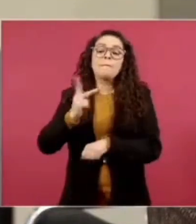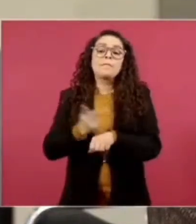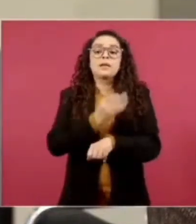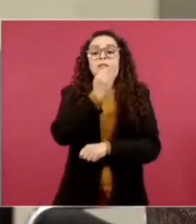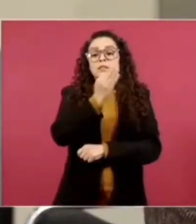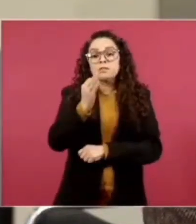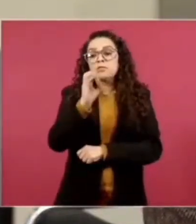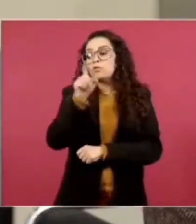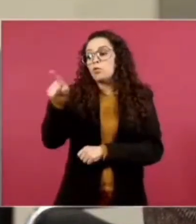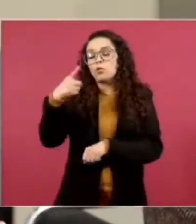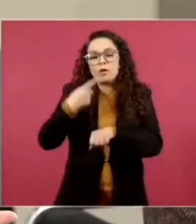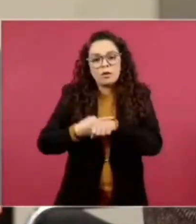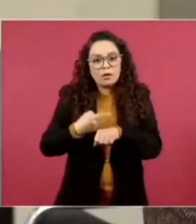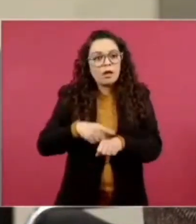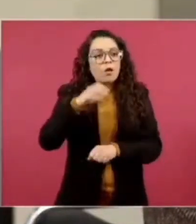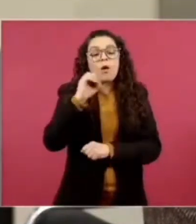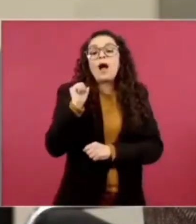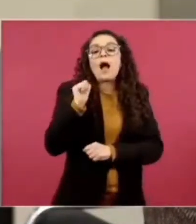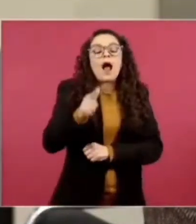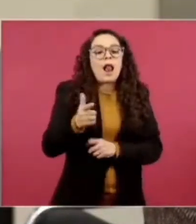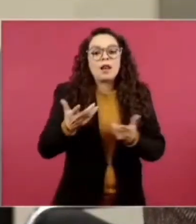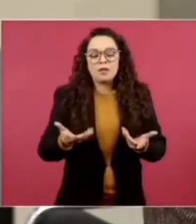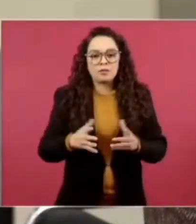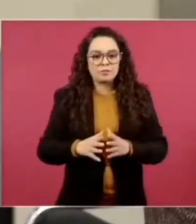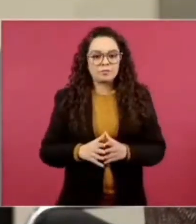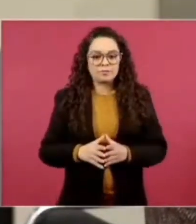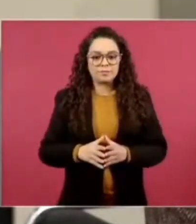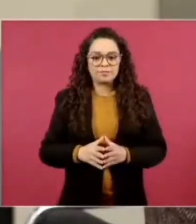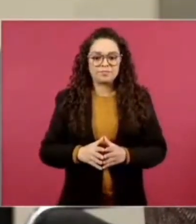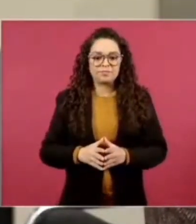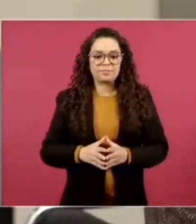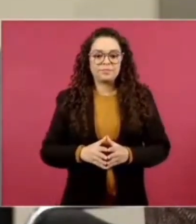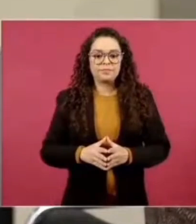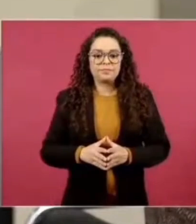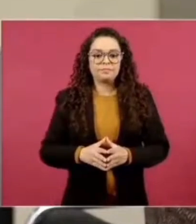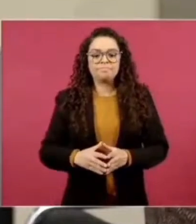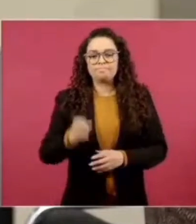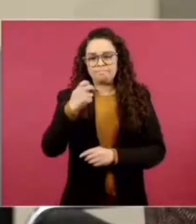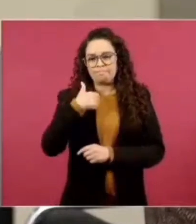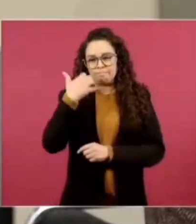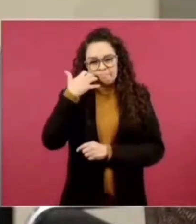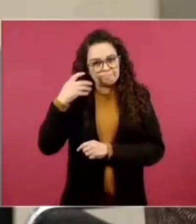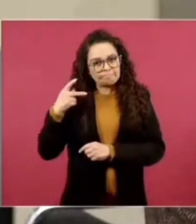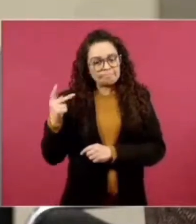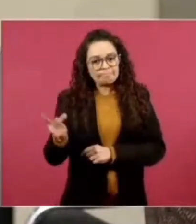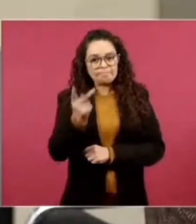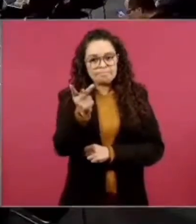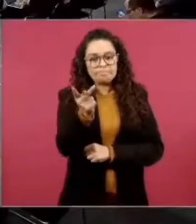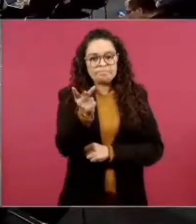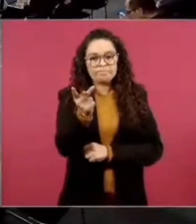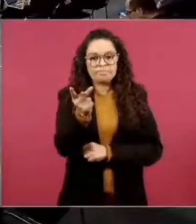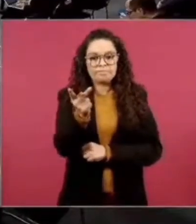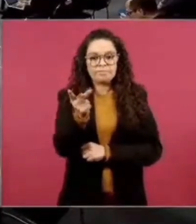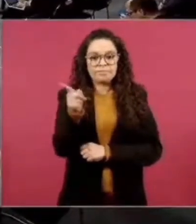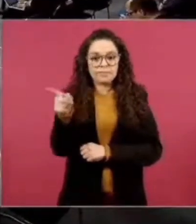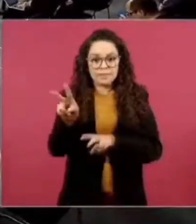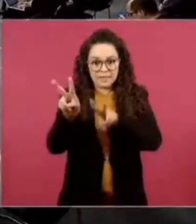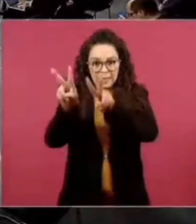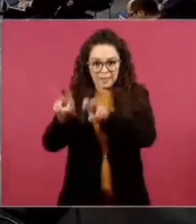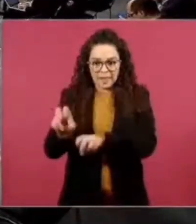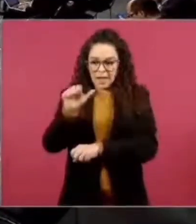enfermedad que se los impida. Entonces, ¿cómo se podría en esta parte de las Afores garantizar, o sea, qué pasa